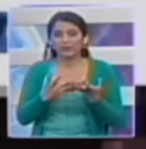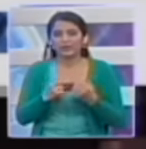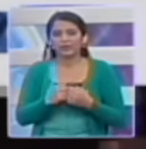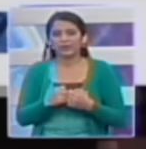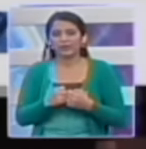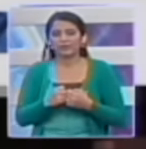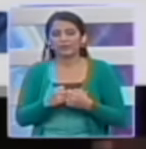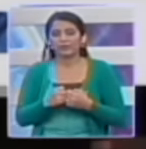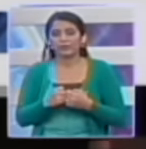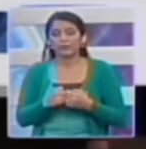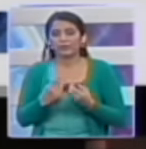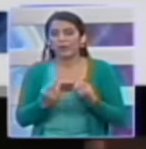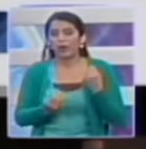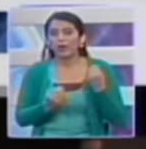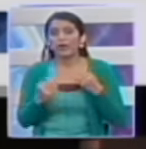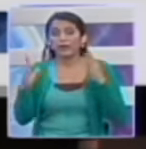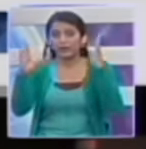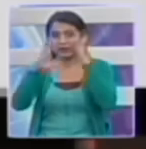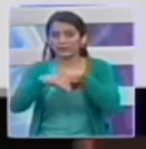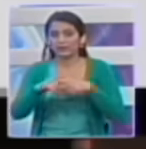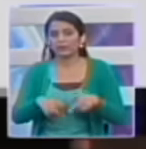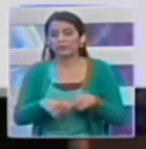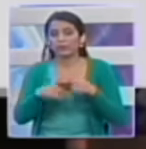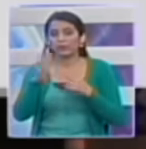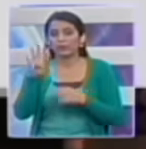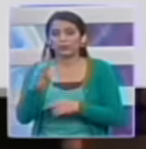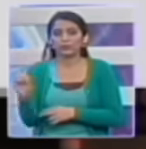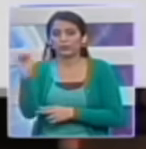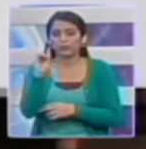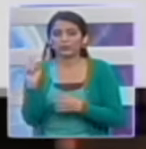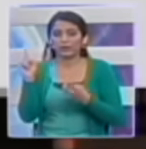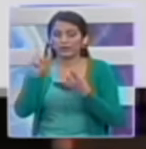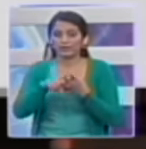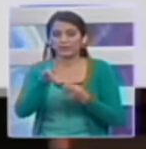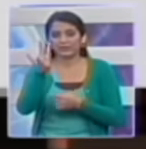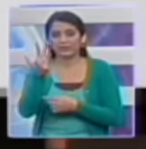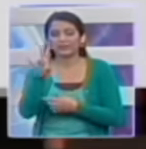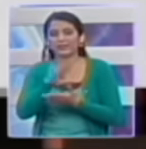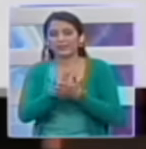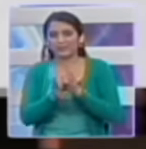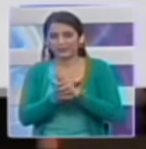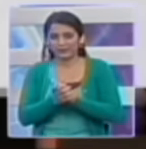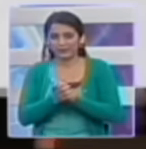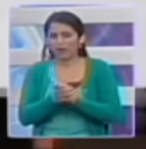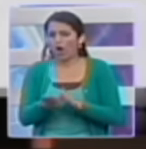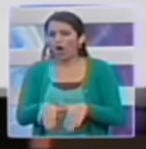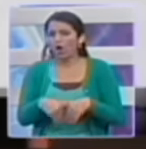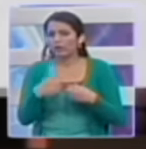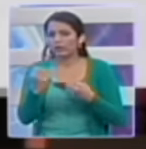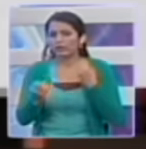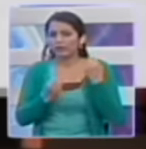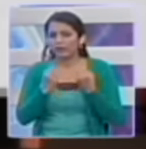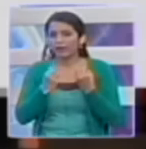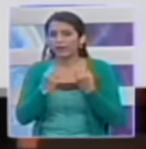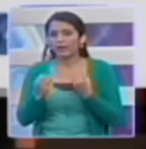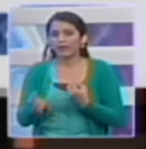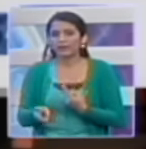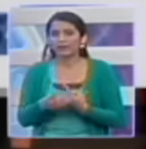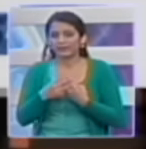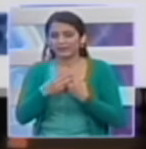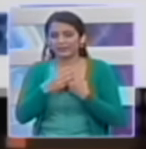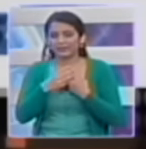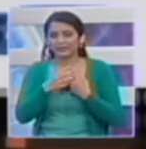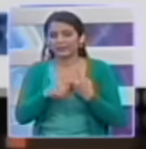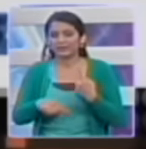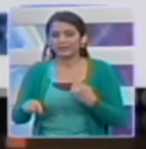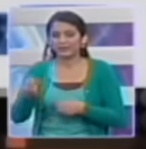es gratuito. Iniciará el 4 de octubre hasta el 7 de noviembre próximo y debe hacerse a través de la página web de la Embajada de los